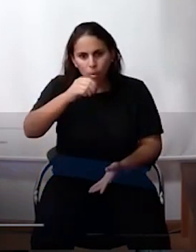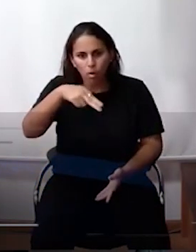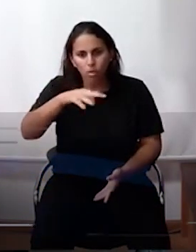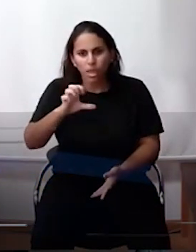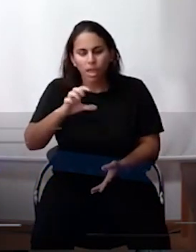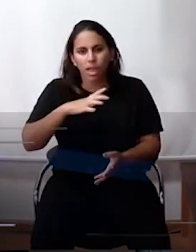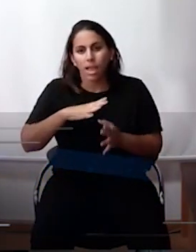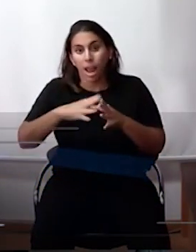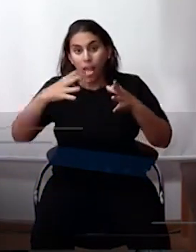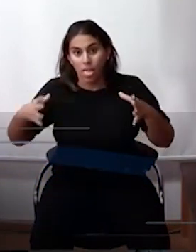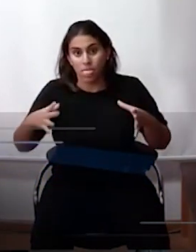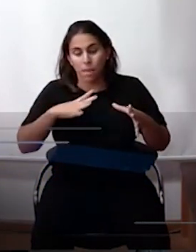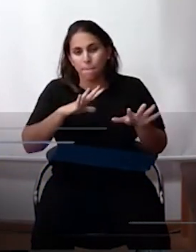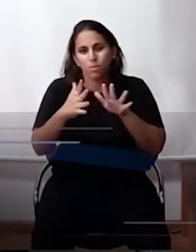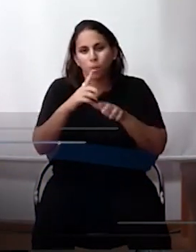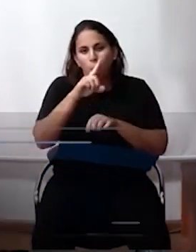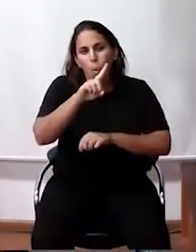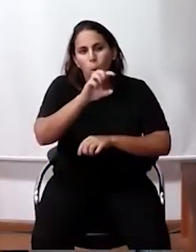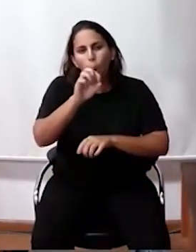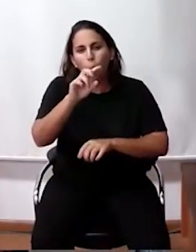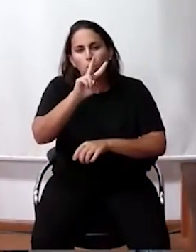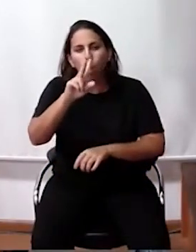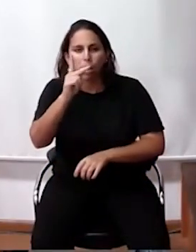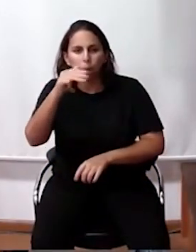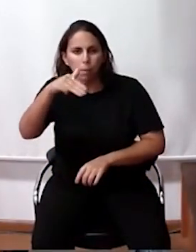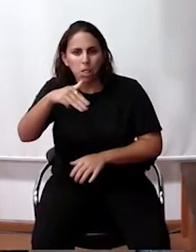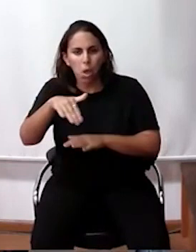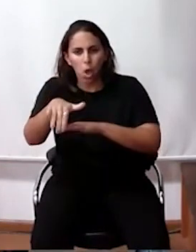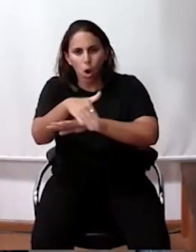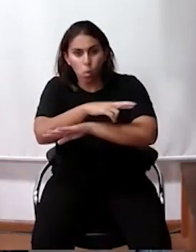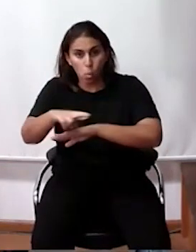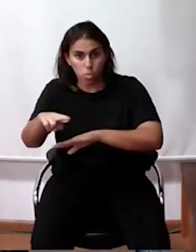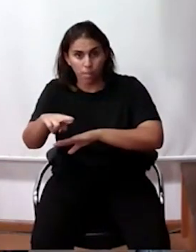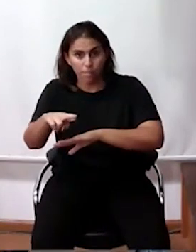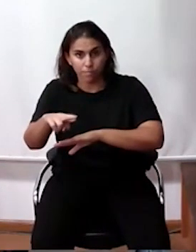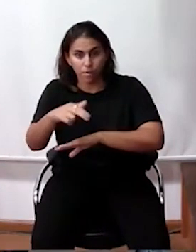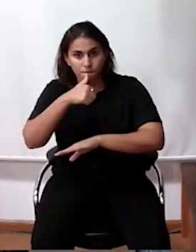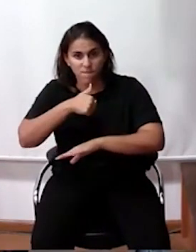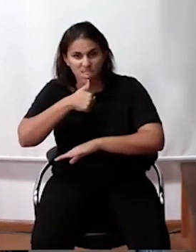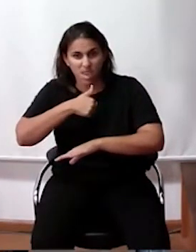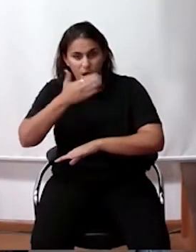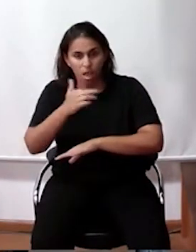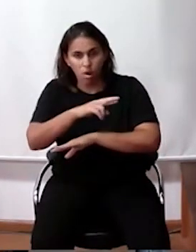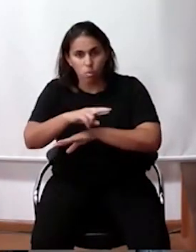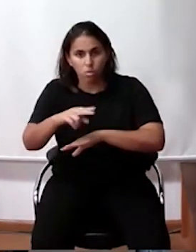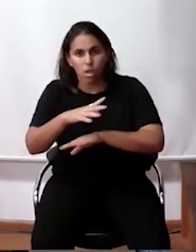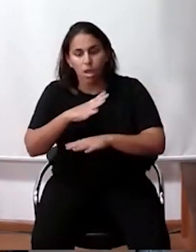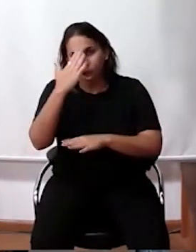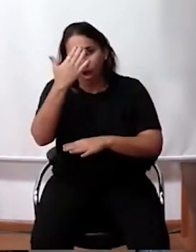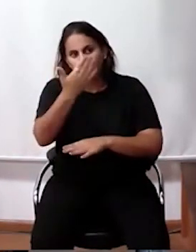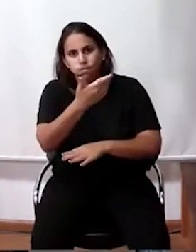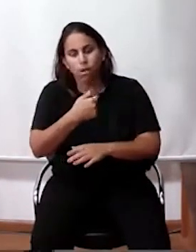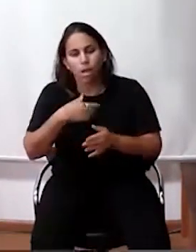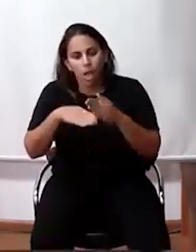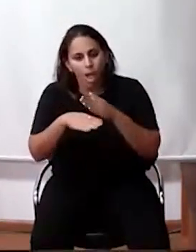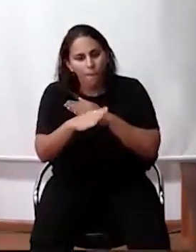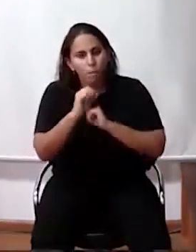km eh Hasta desde la ruta hacia desde la ruta un hacia el norte para